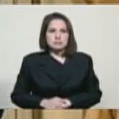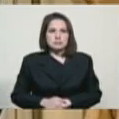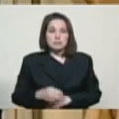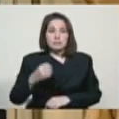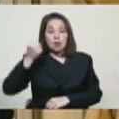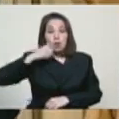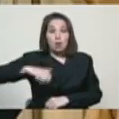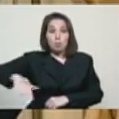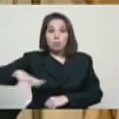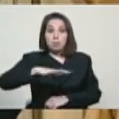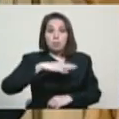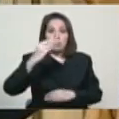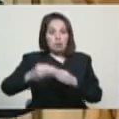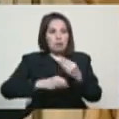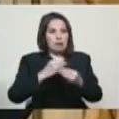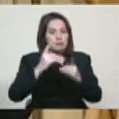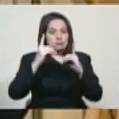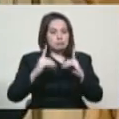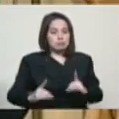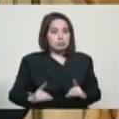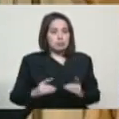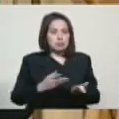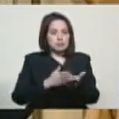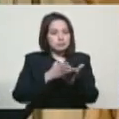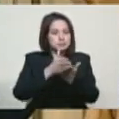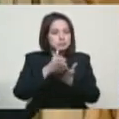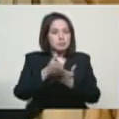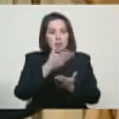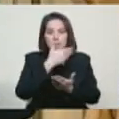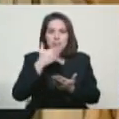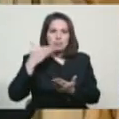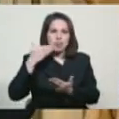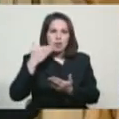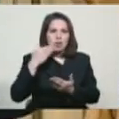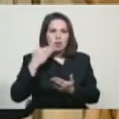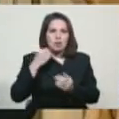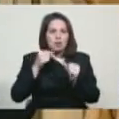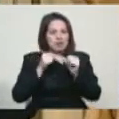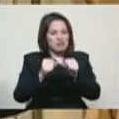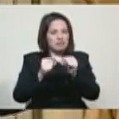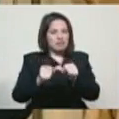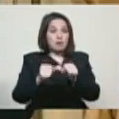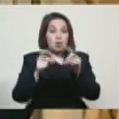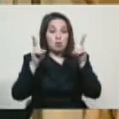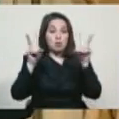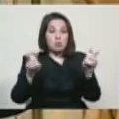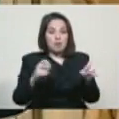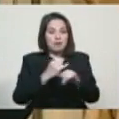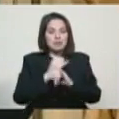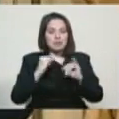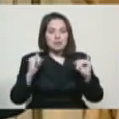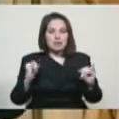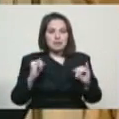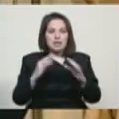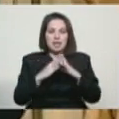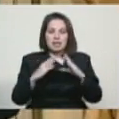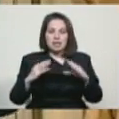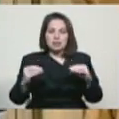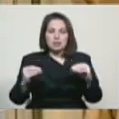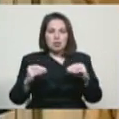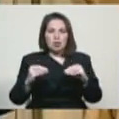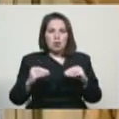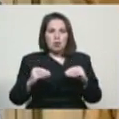pueblos para poder encaminar una definitiva y nueva independencia de todo el